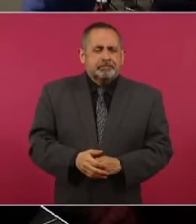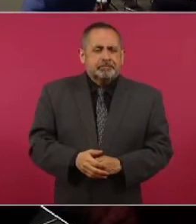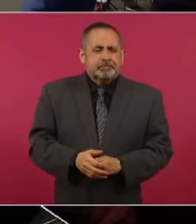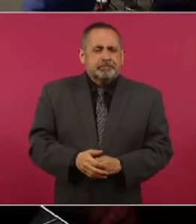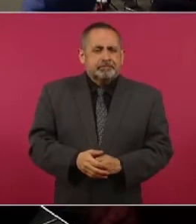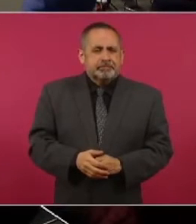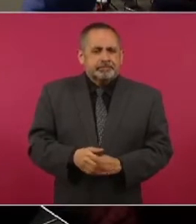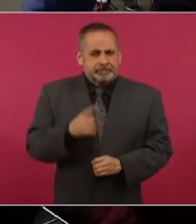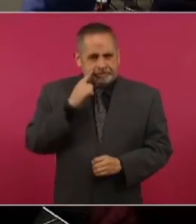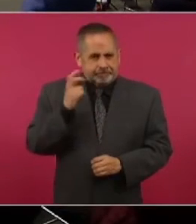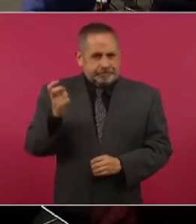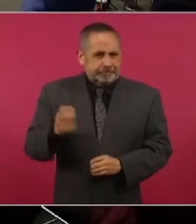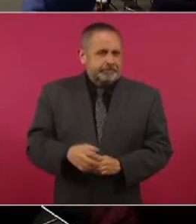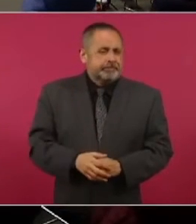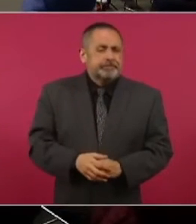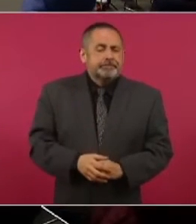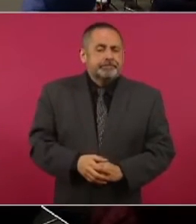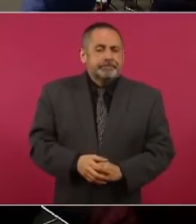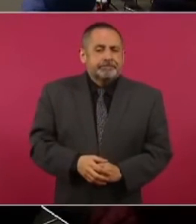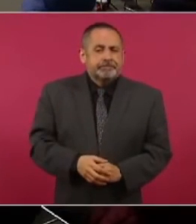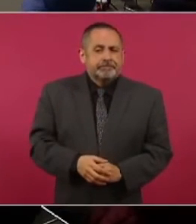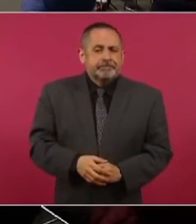Publimetro.